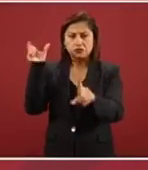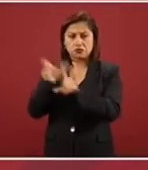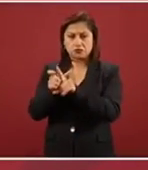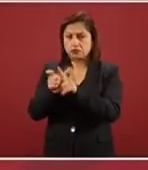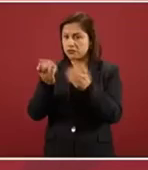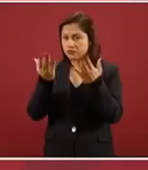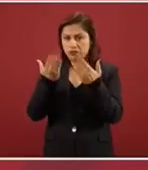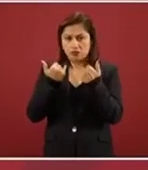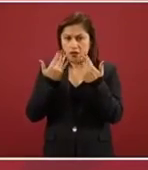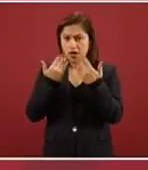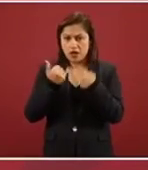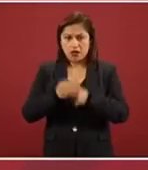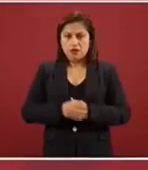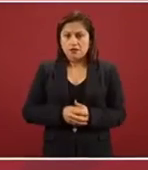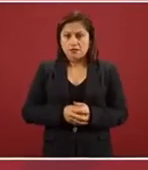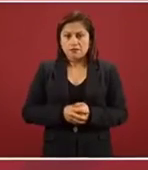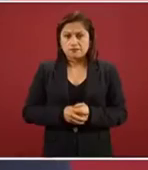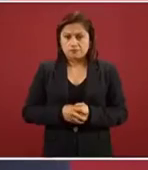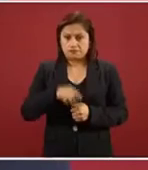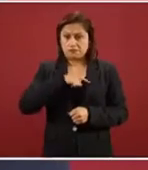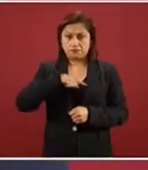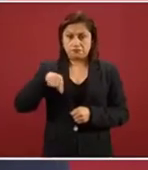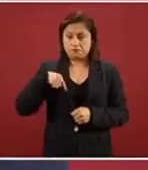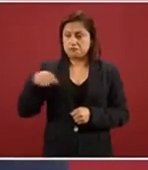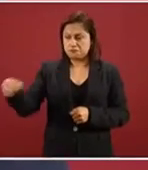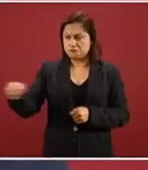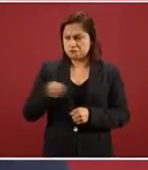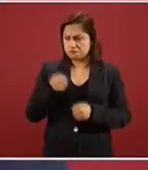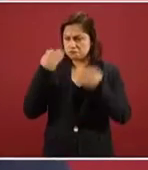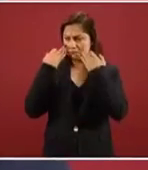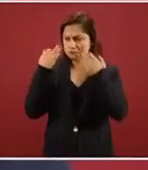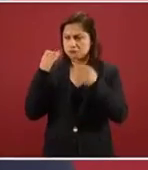protegidos y no vamos a tenerlos